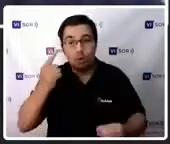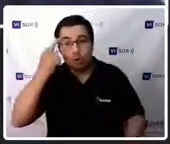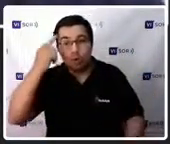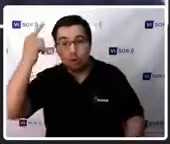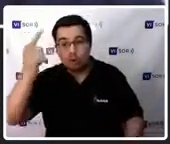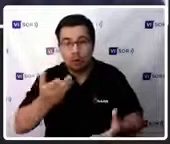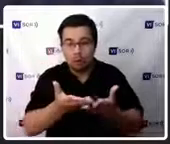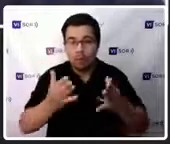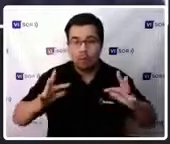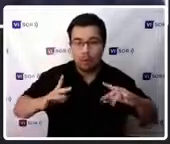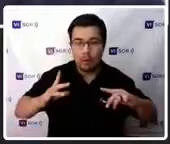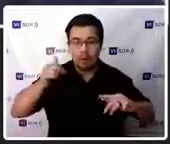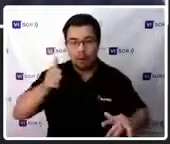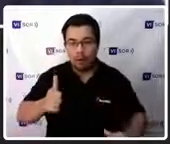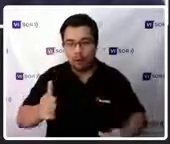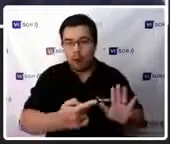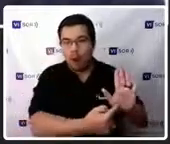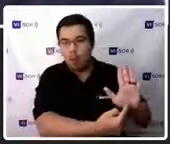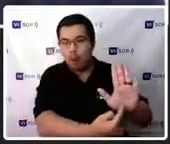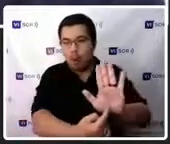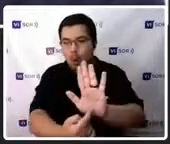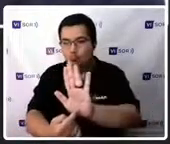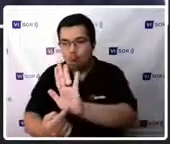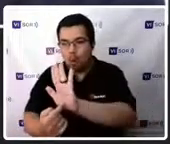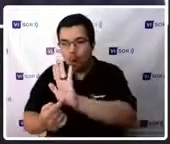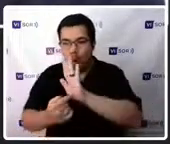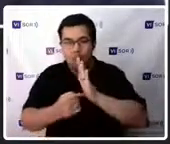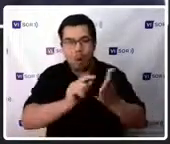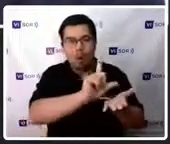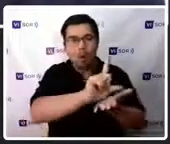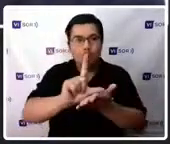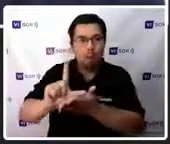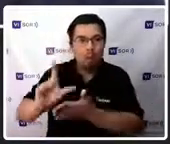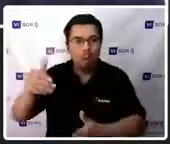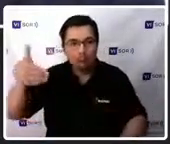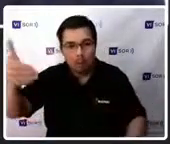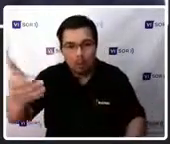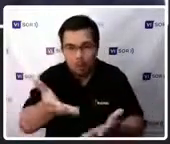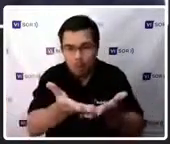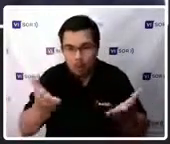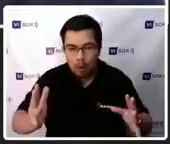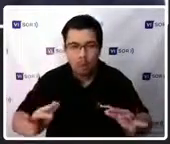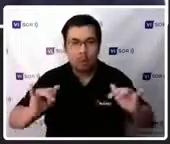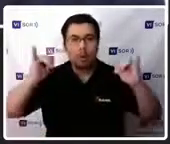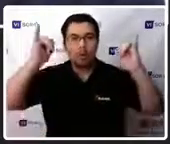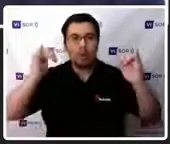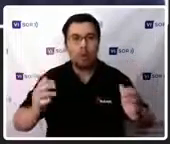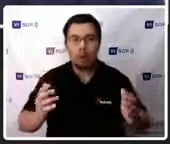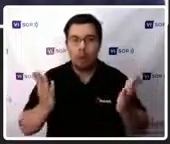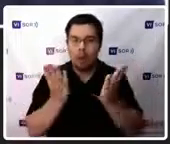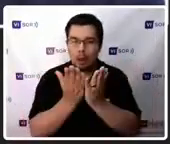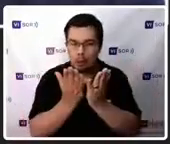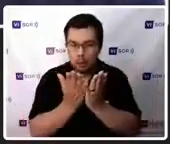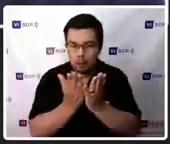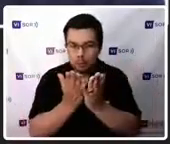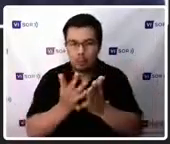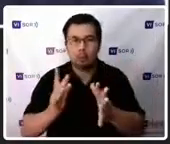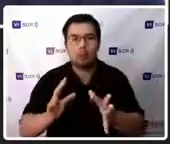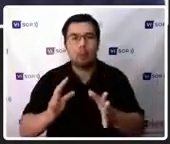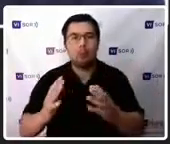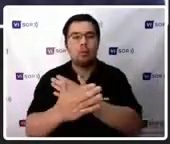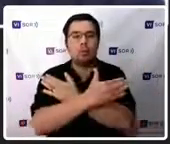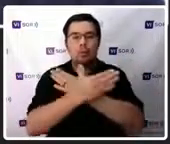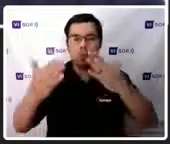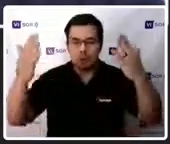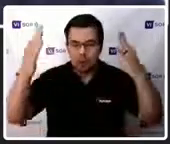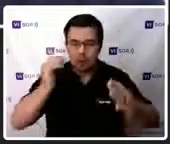ustedes estos espacios que ustedes van a poder disfrutar después los próximos años de estudio. Así que un saludo afectuoso, gracias Juan también por tu